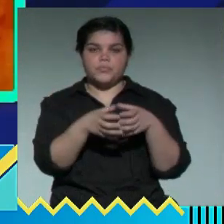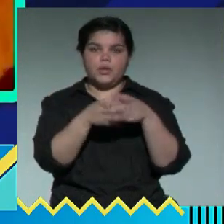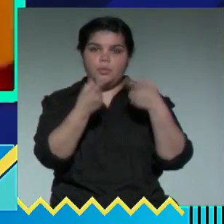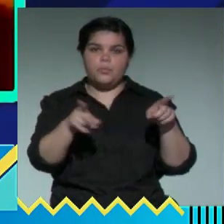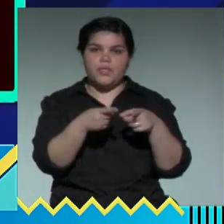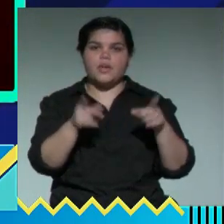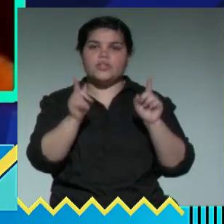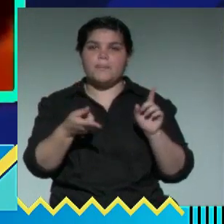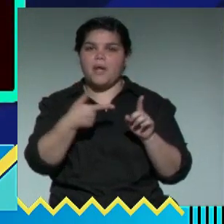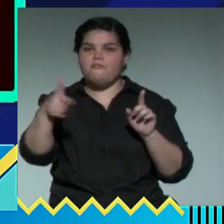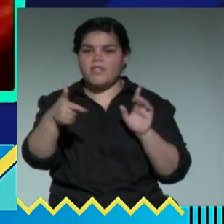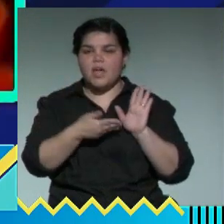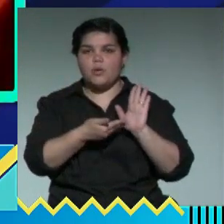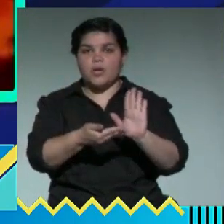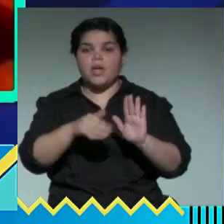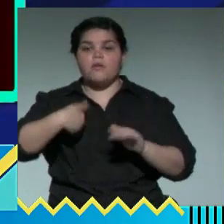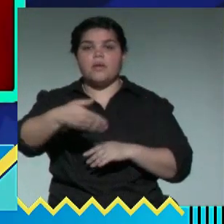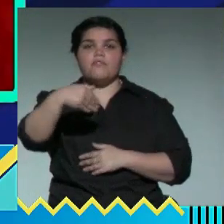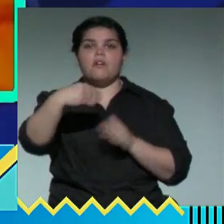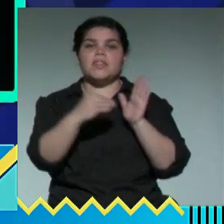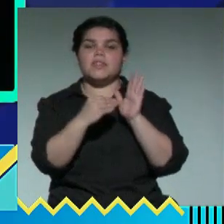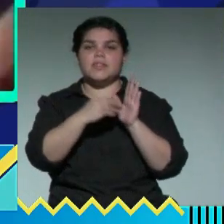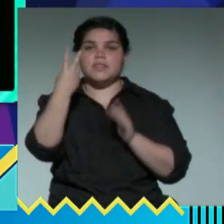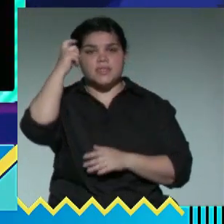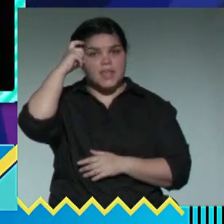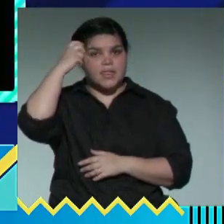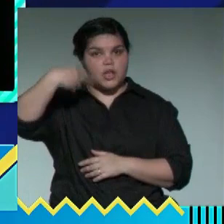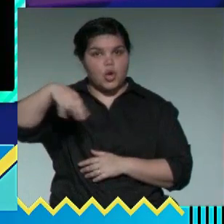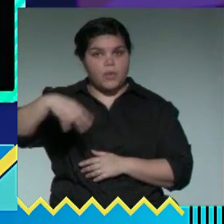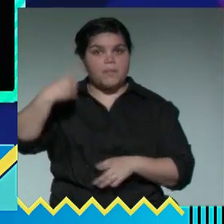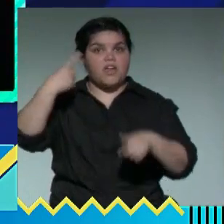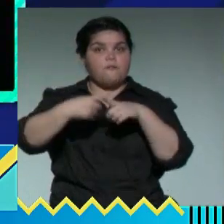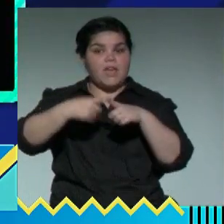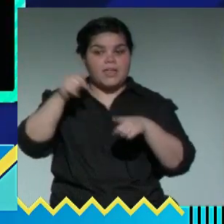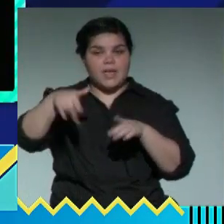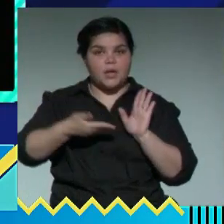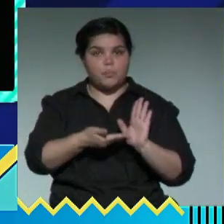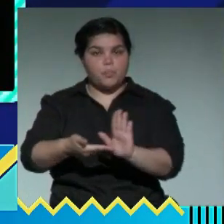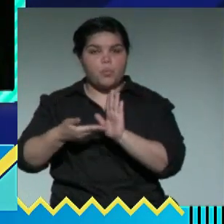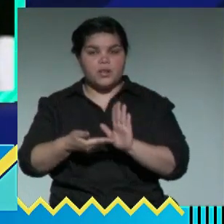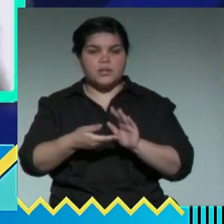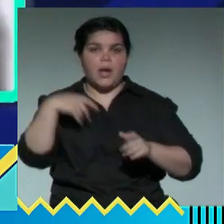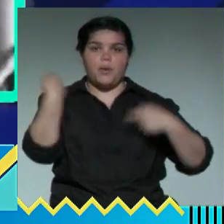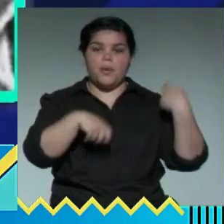que voy a tocar. Debuto con esa banda el 10 de noviembre en el Personal Fest, que es Fernando Zamalea en la batería,